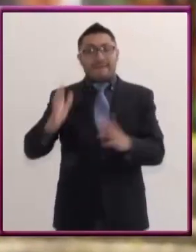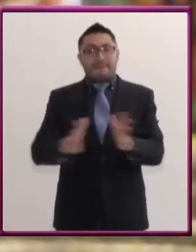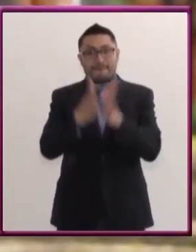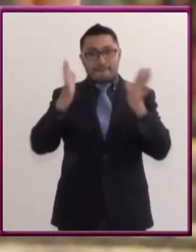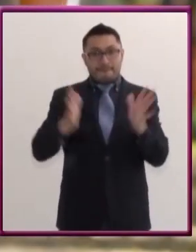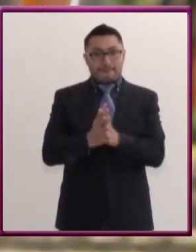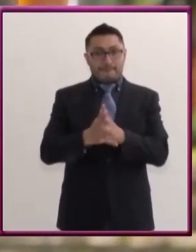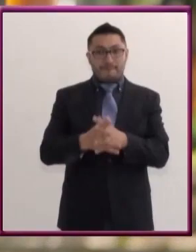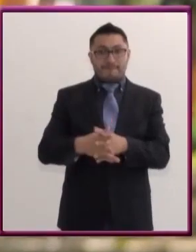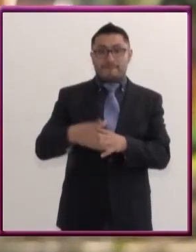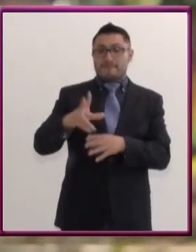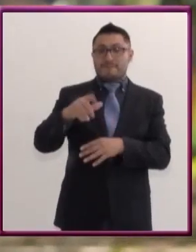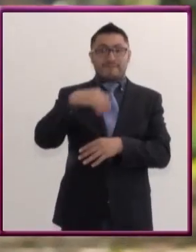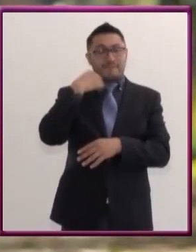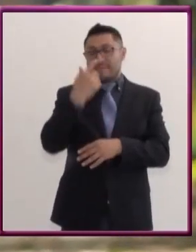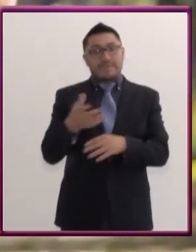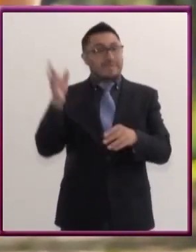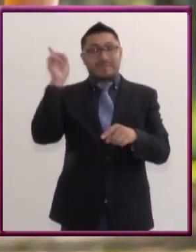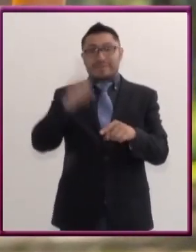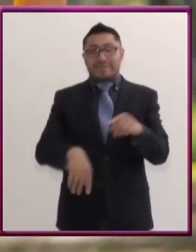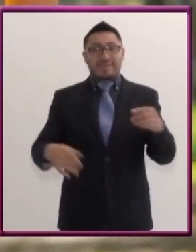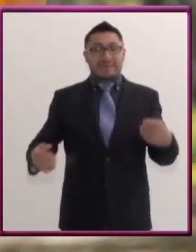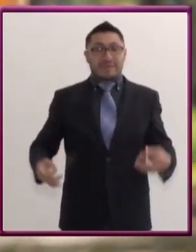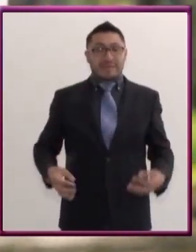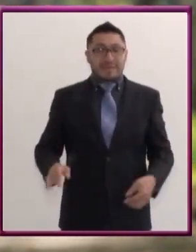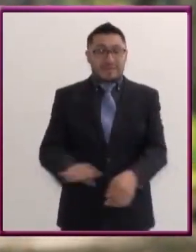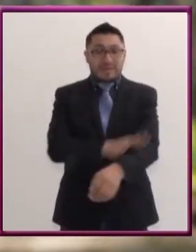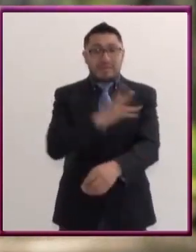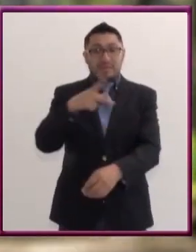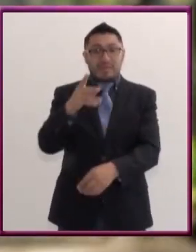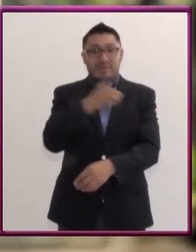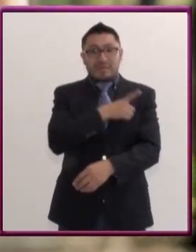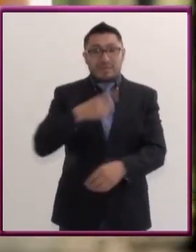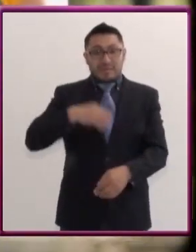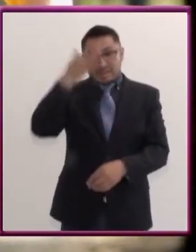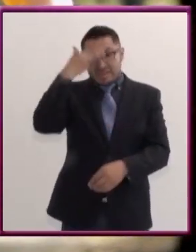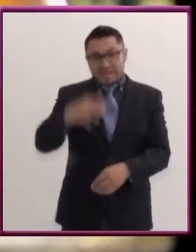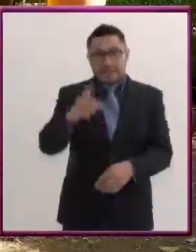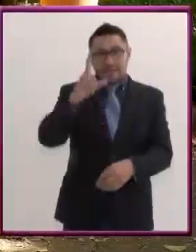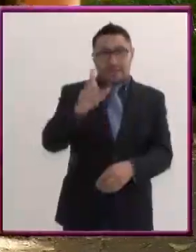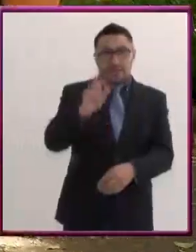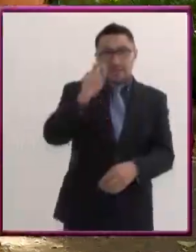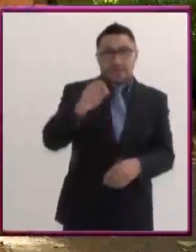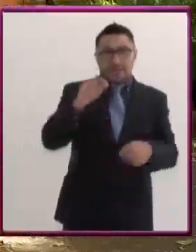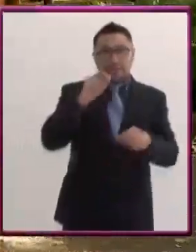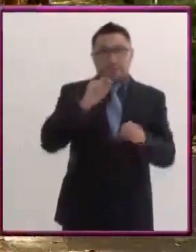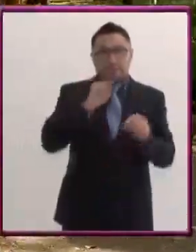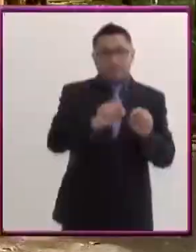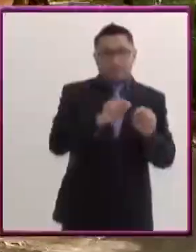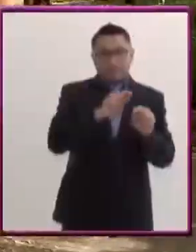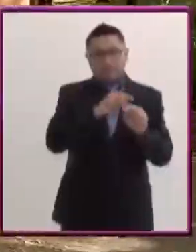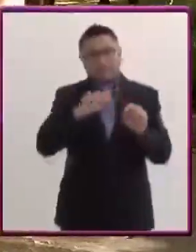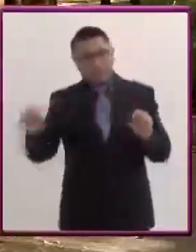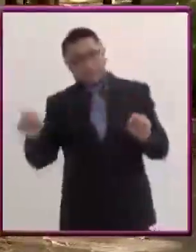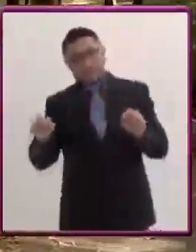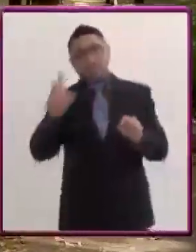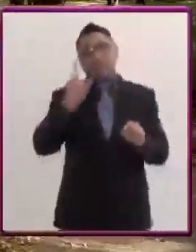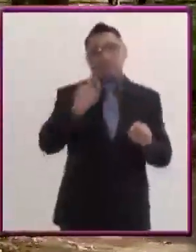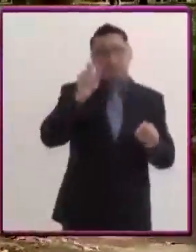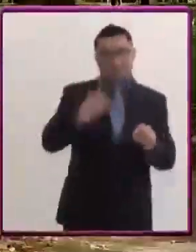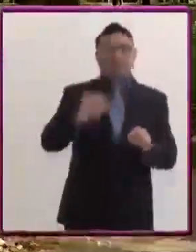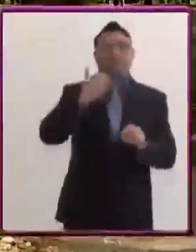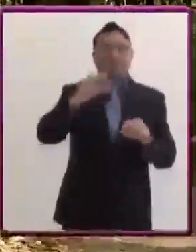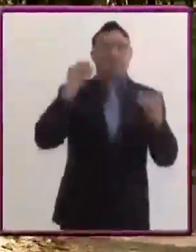quisiera participar. Pues no quiero desanimarte, amigo, pero mínimo te tienes que saber 20 dígitos después del punto. No,